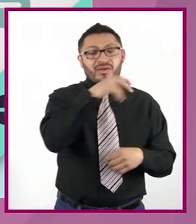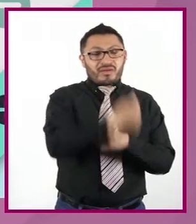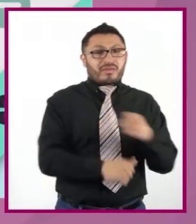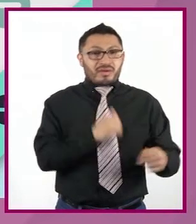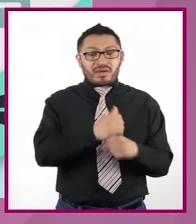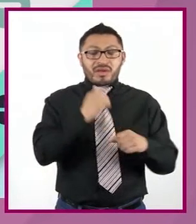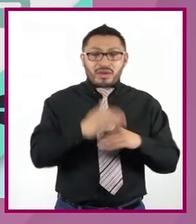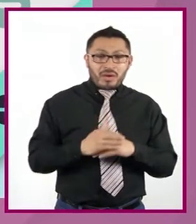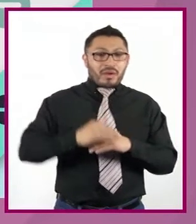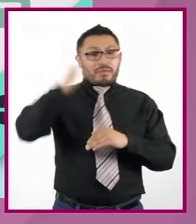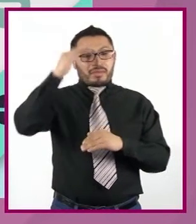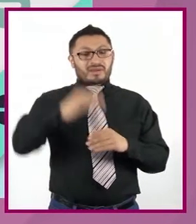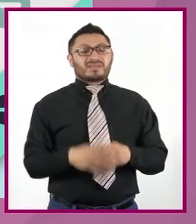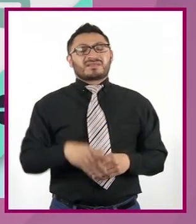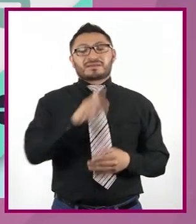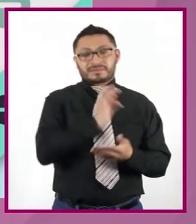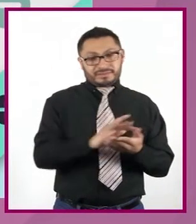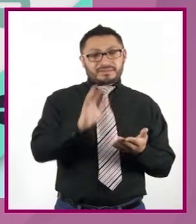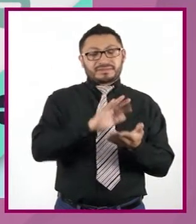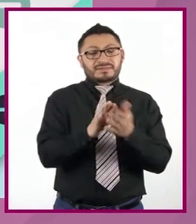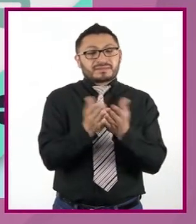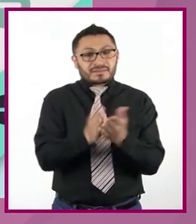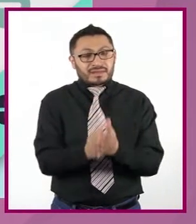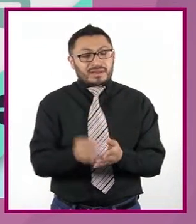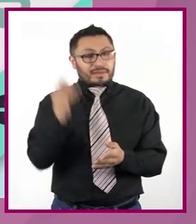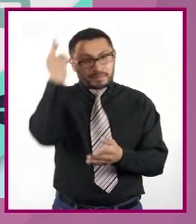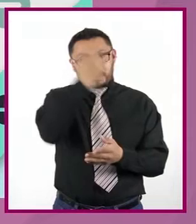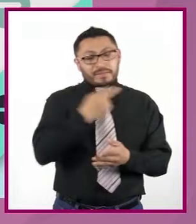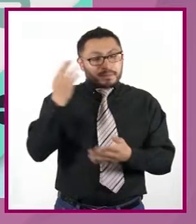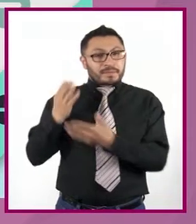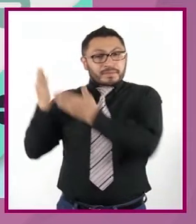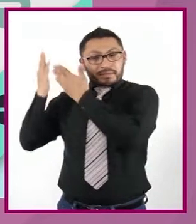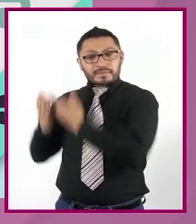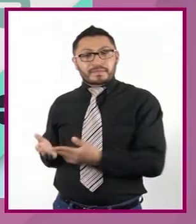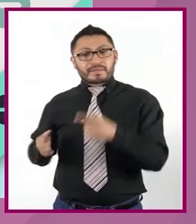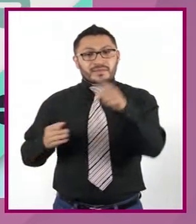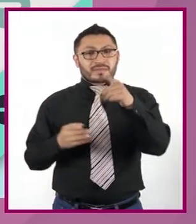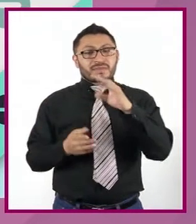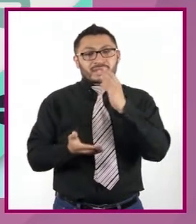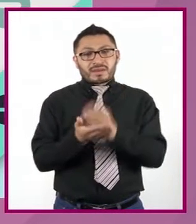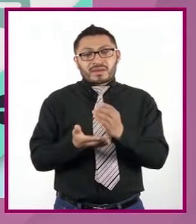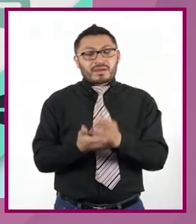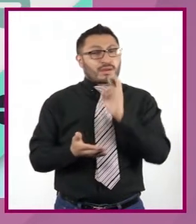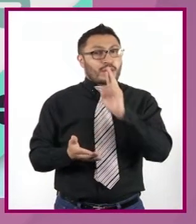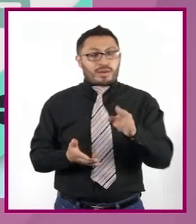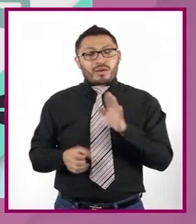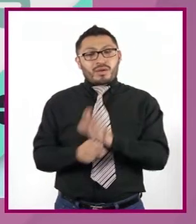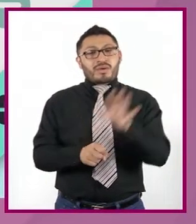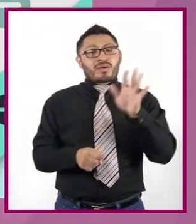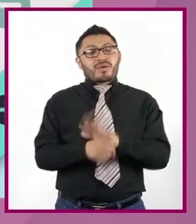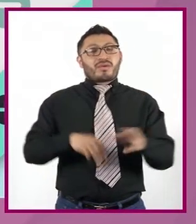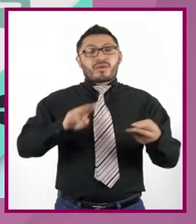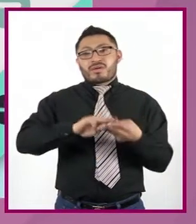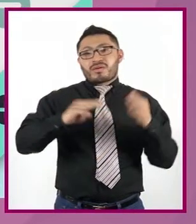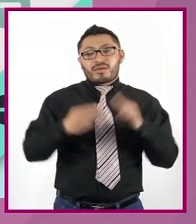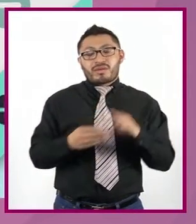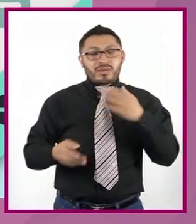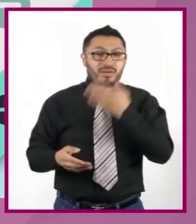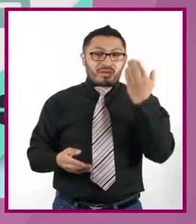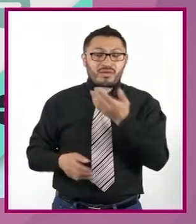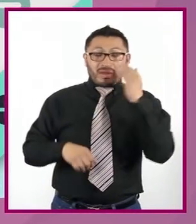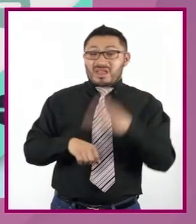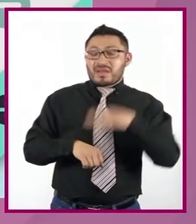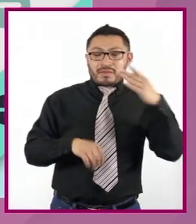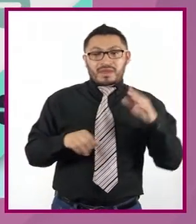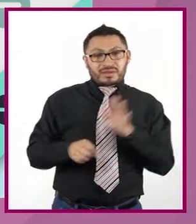más años de edad, que lee libros. Observen la gráfica y contesten en su cuaderno. ¿Cuál es el motivo más común por el que